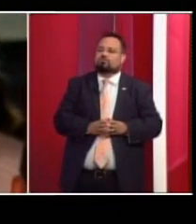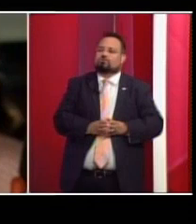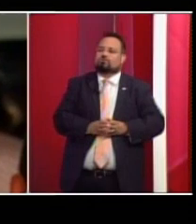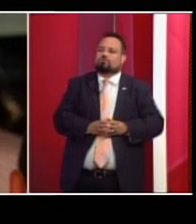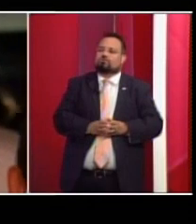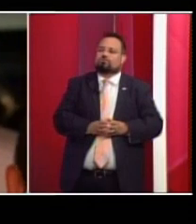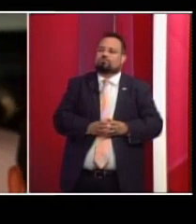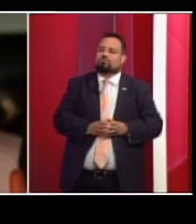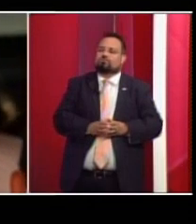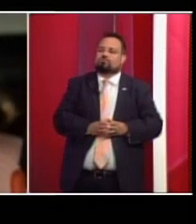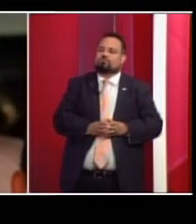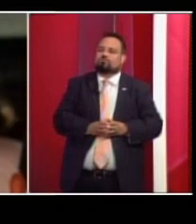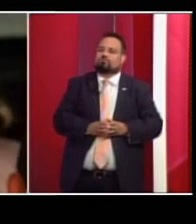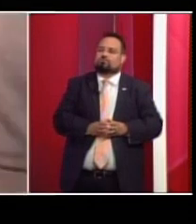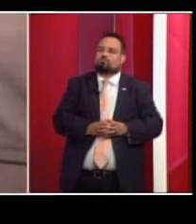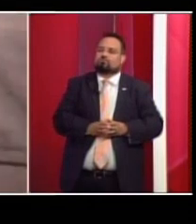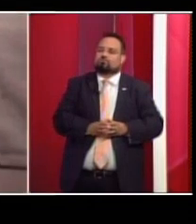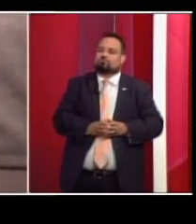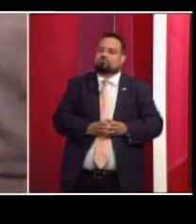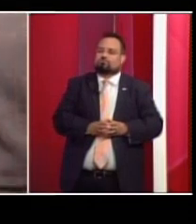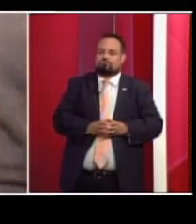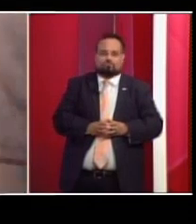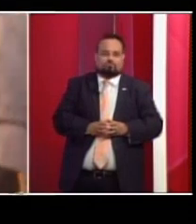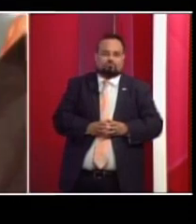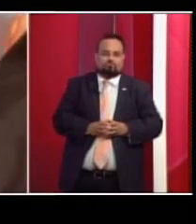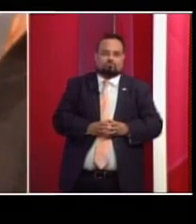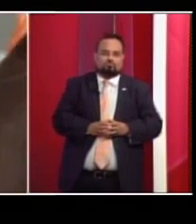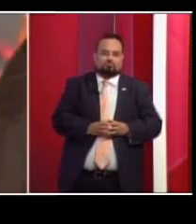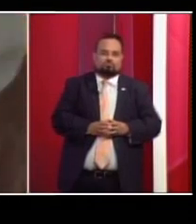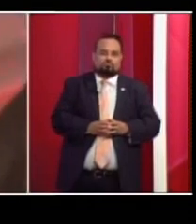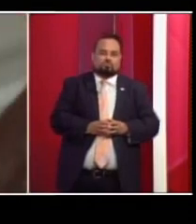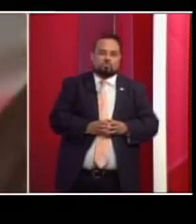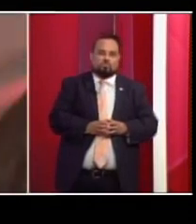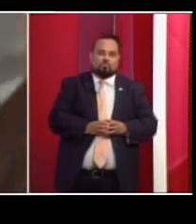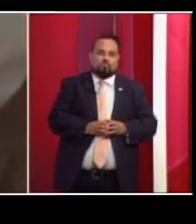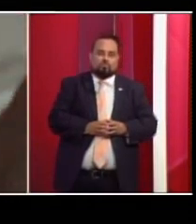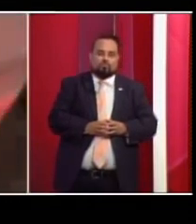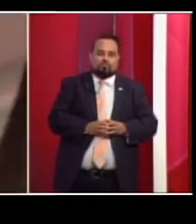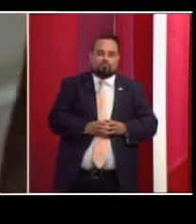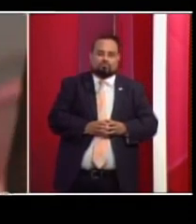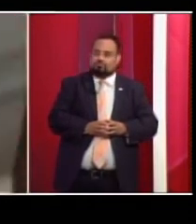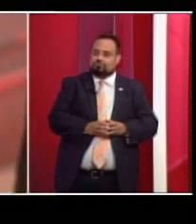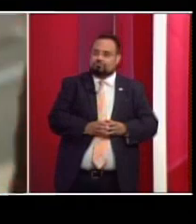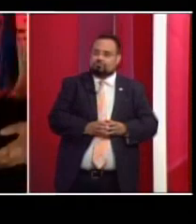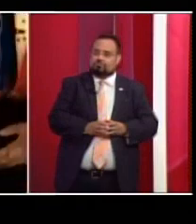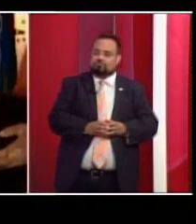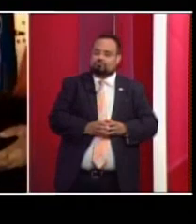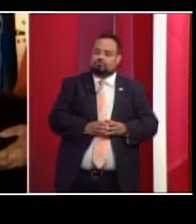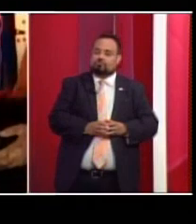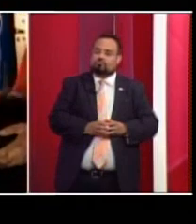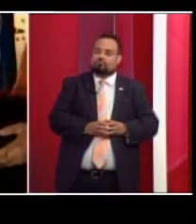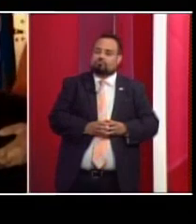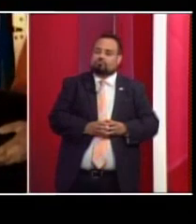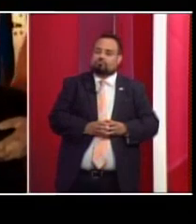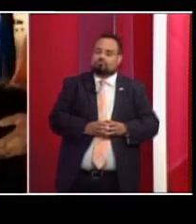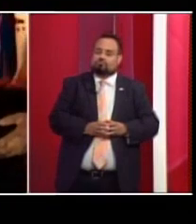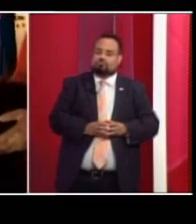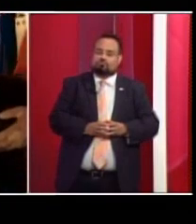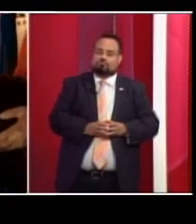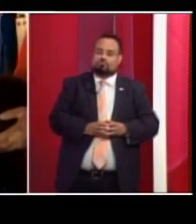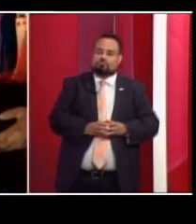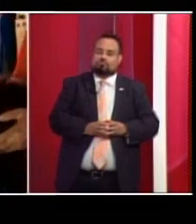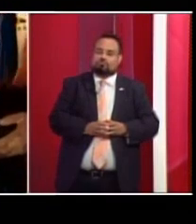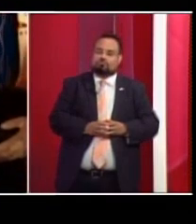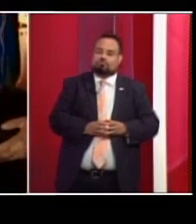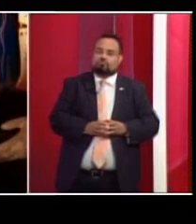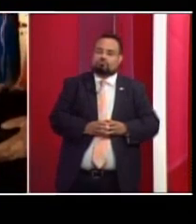si el punto será de qué manera es que están funcionando es decir hay una clasificación de las áreas por ejemplo las